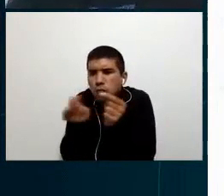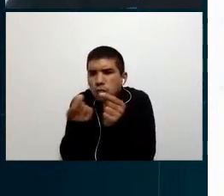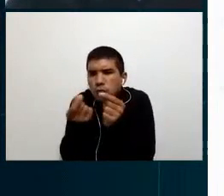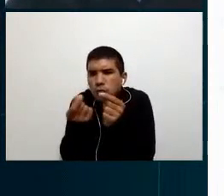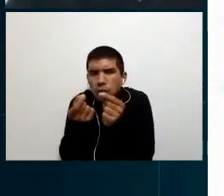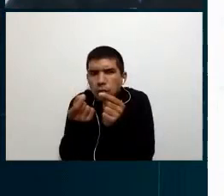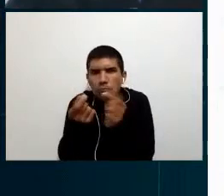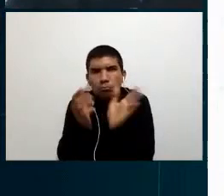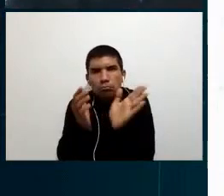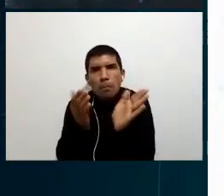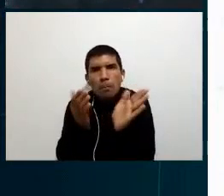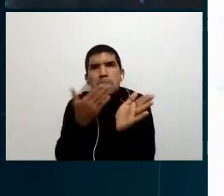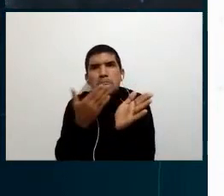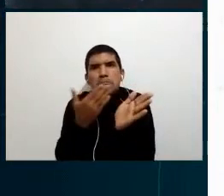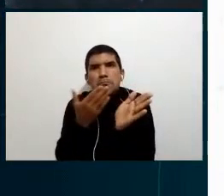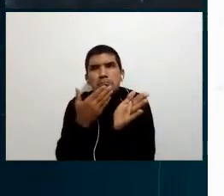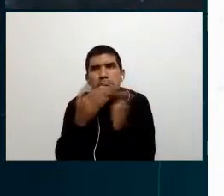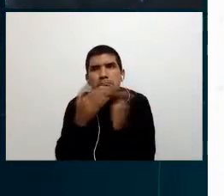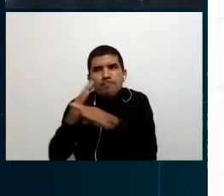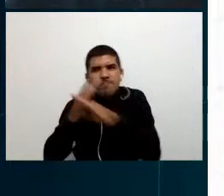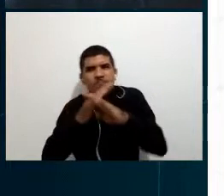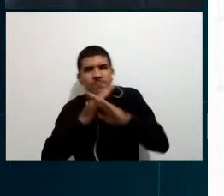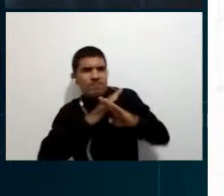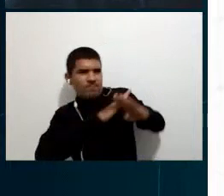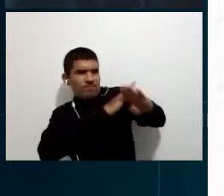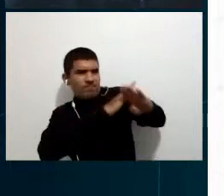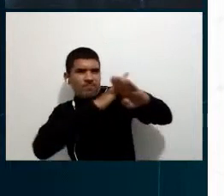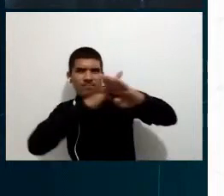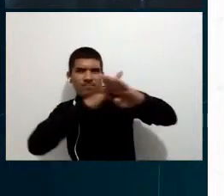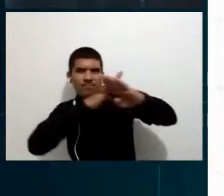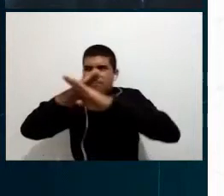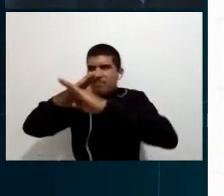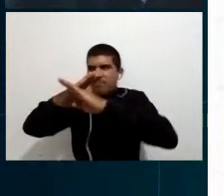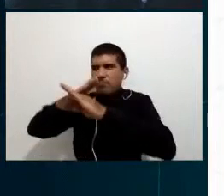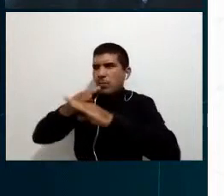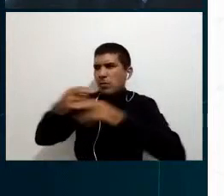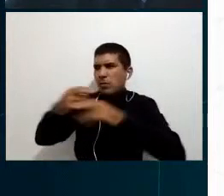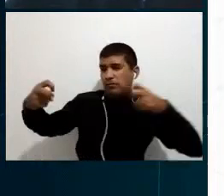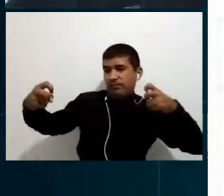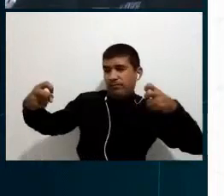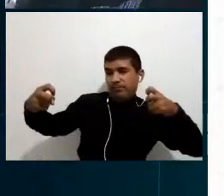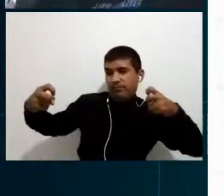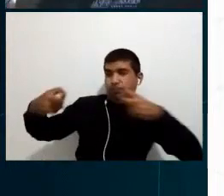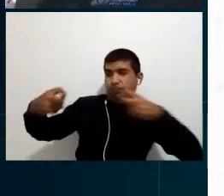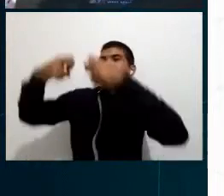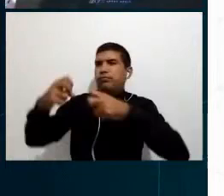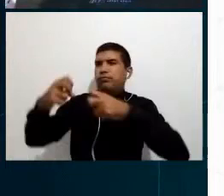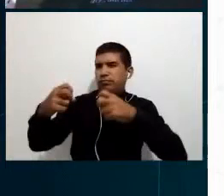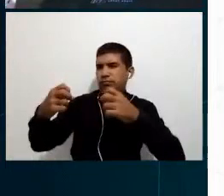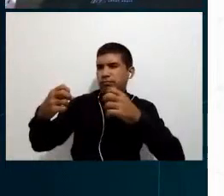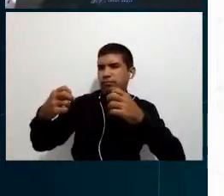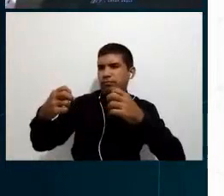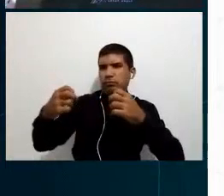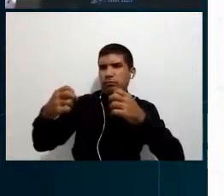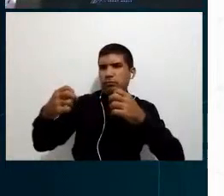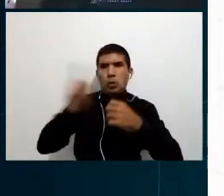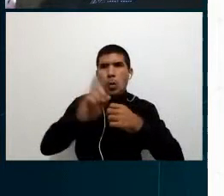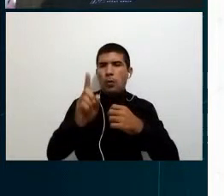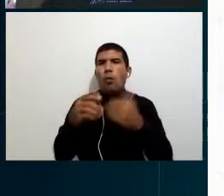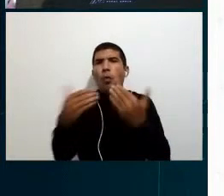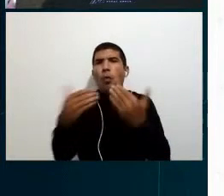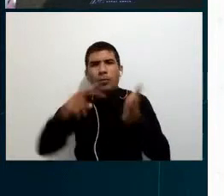estudiando varias tecnologías para subestaciones encapsuladas. Pues